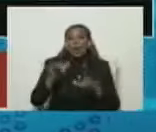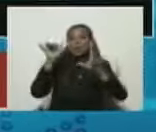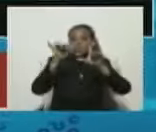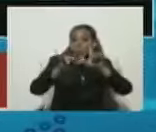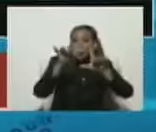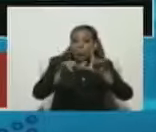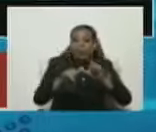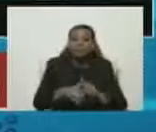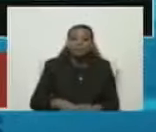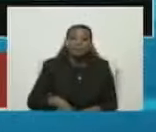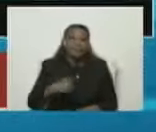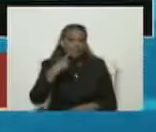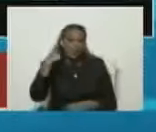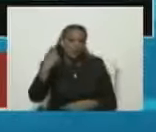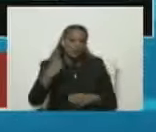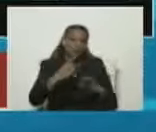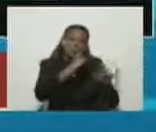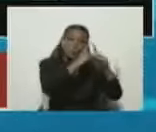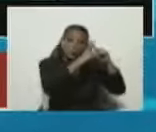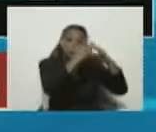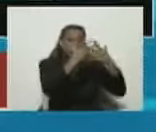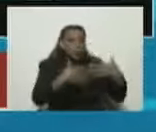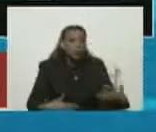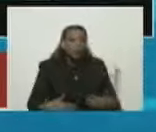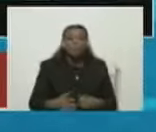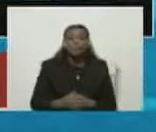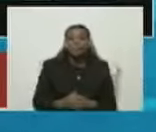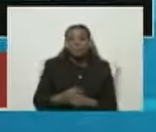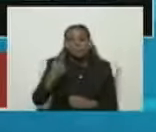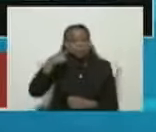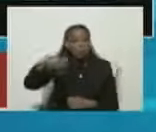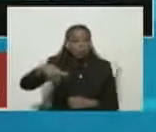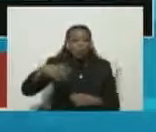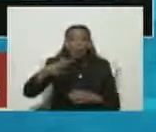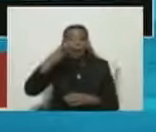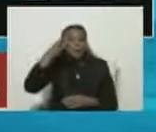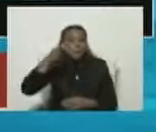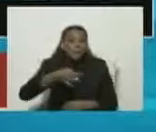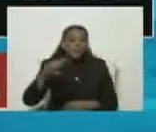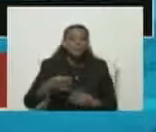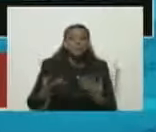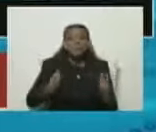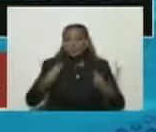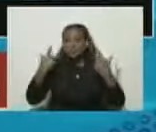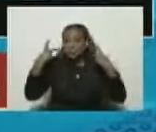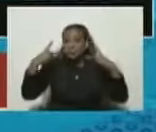YouTube, Maduro Live. Todo lo que suena live nos está transmitiendo.